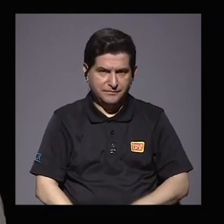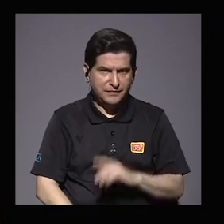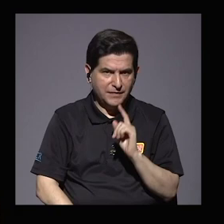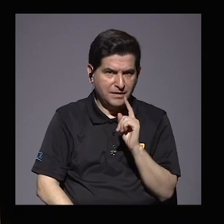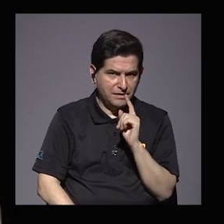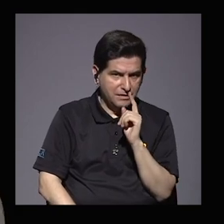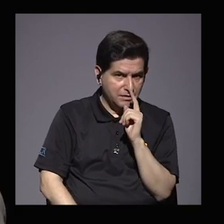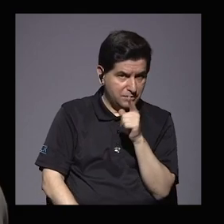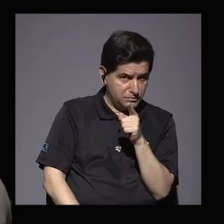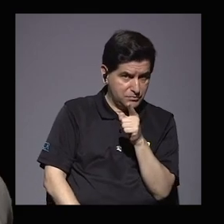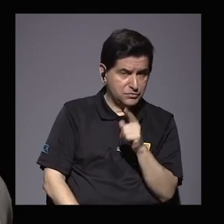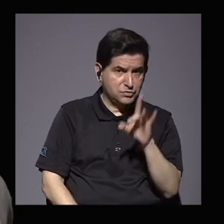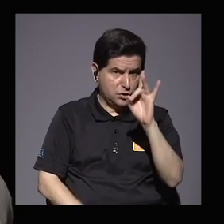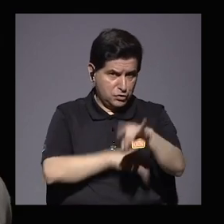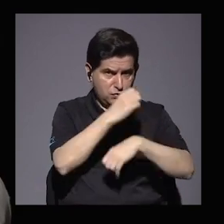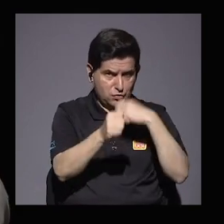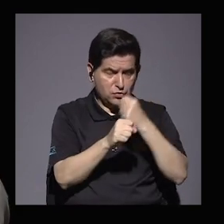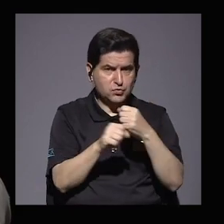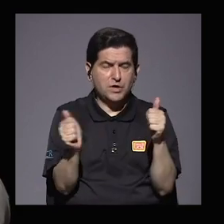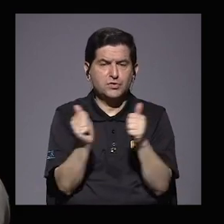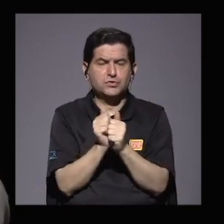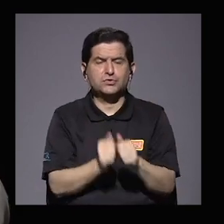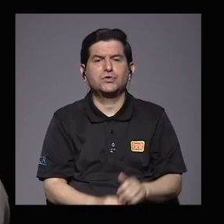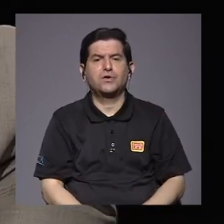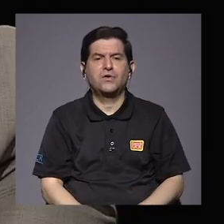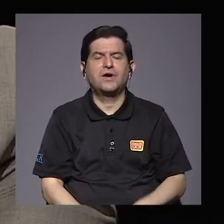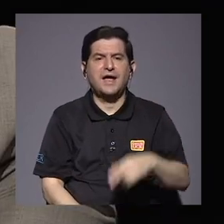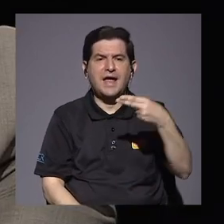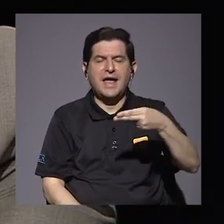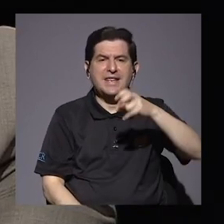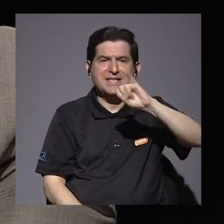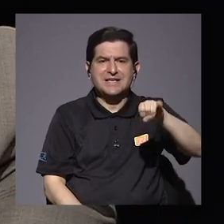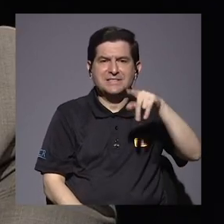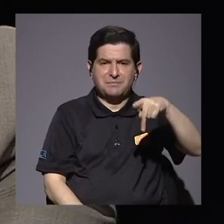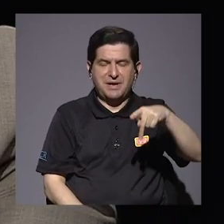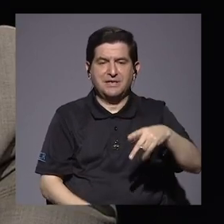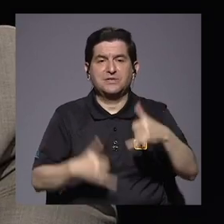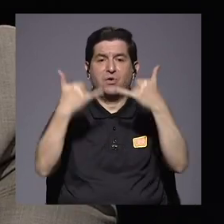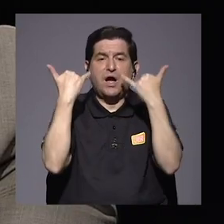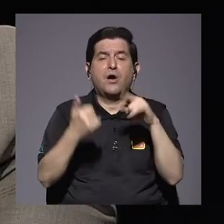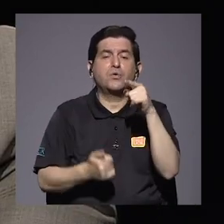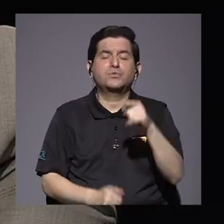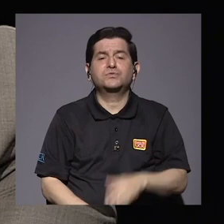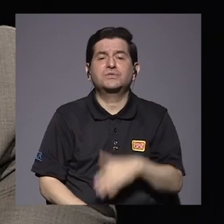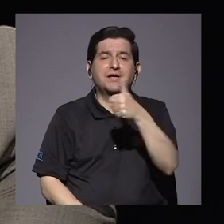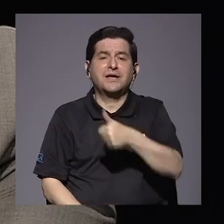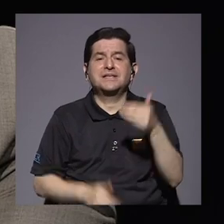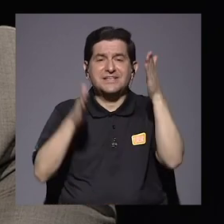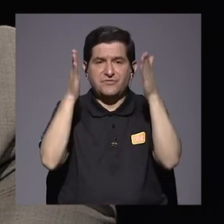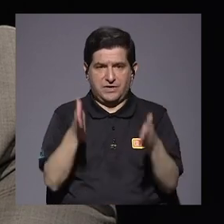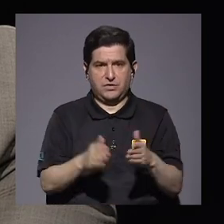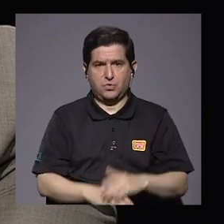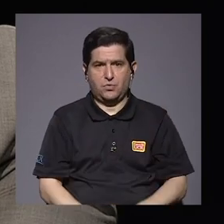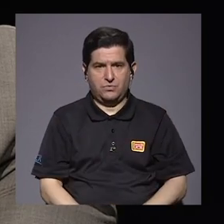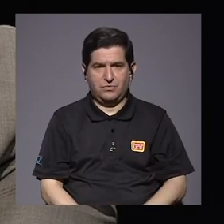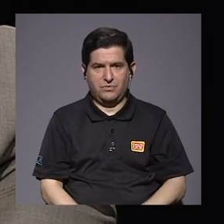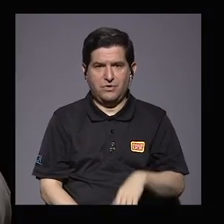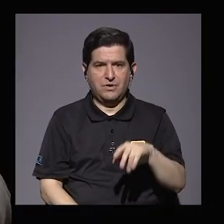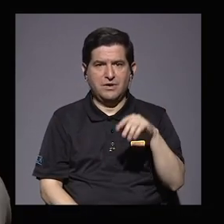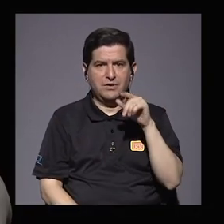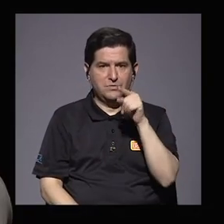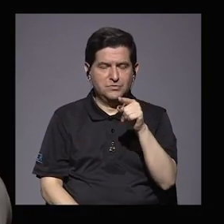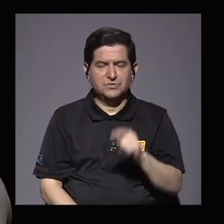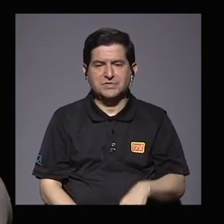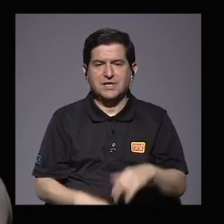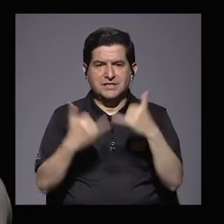Usted estuvo 8 años con don Henning y usted es ahora el rector. Usted ya no es parte